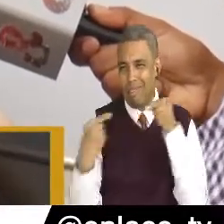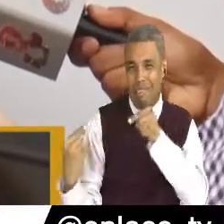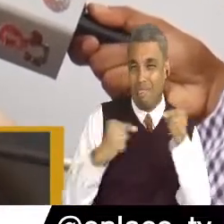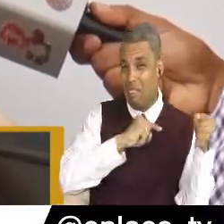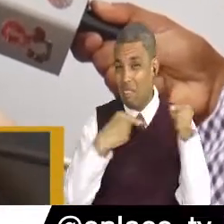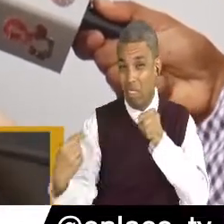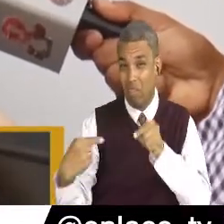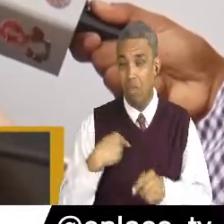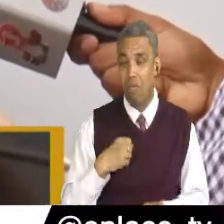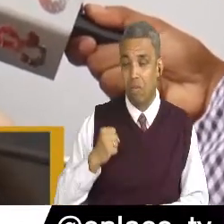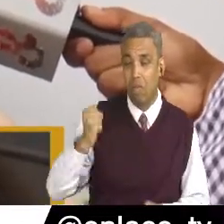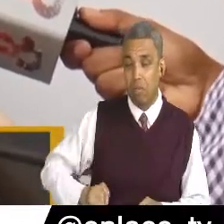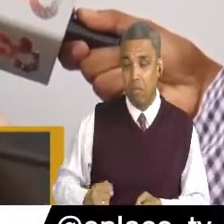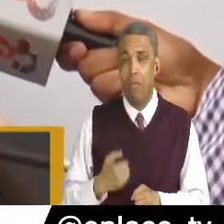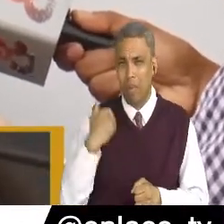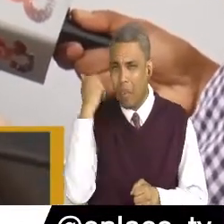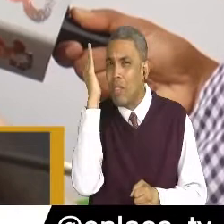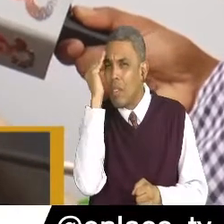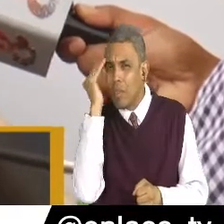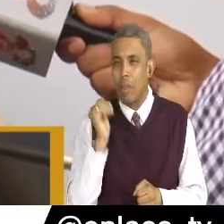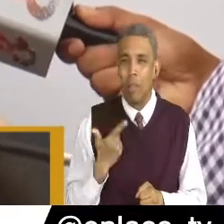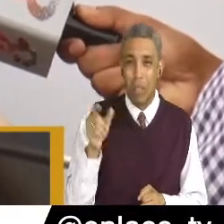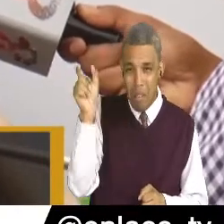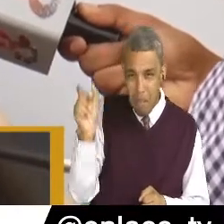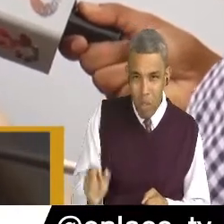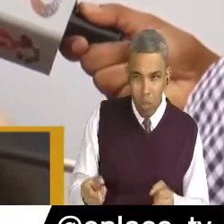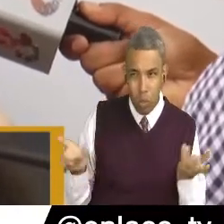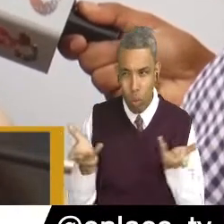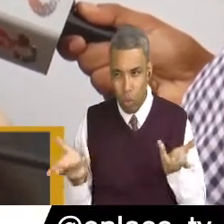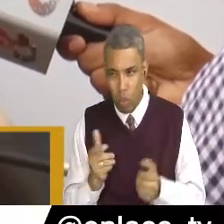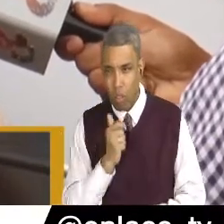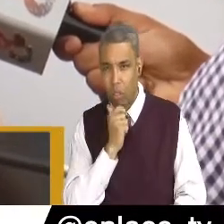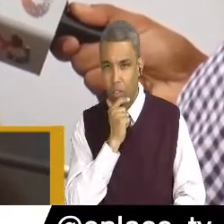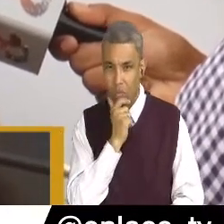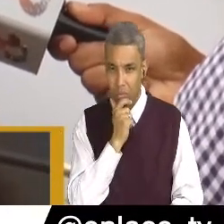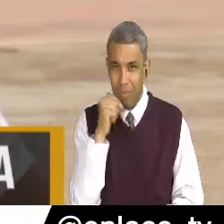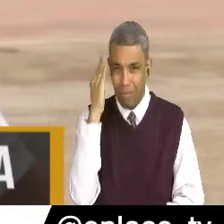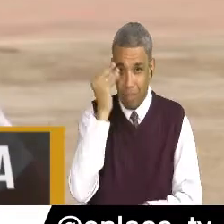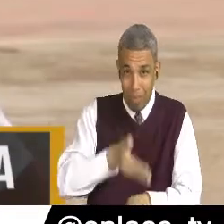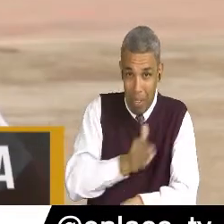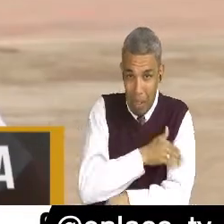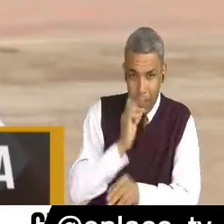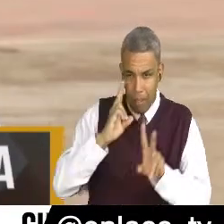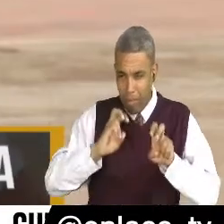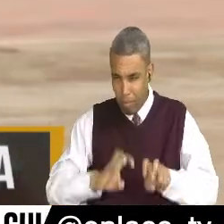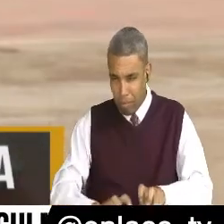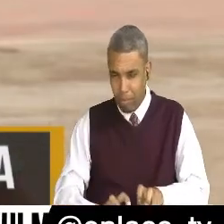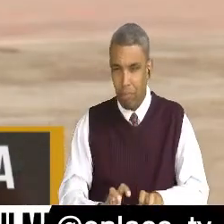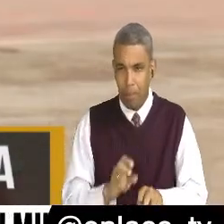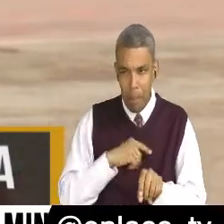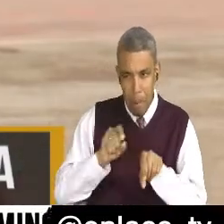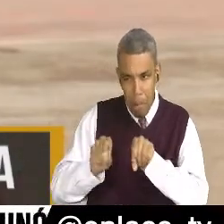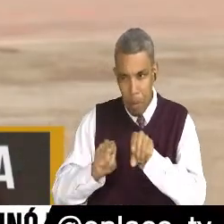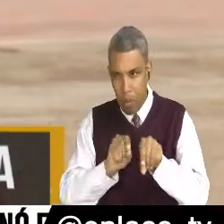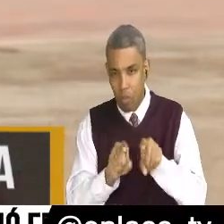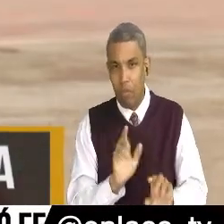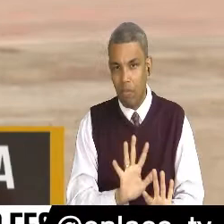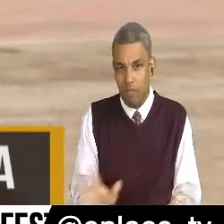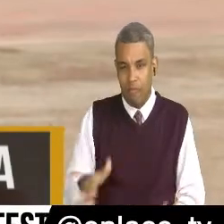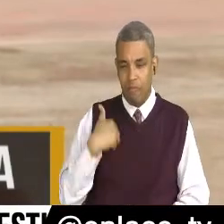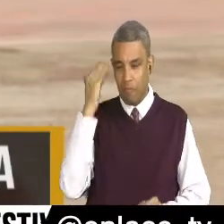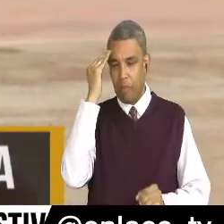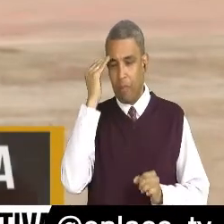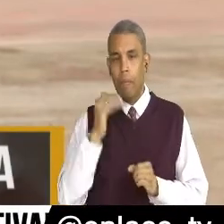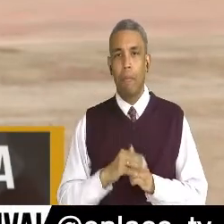está movilizando, sabemos dónde podemos ubicarla. El fin de semana también en el que se celebraron